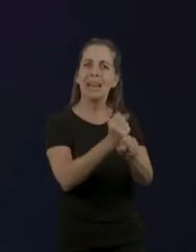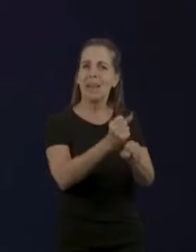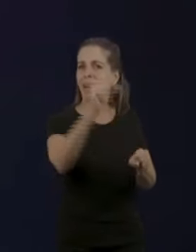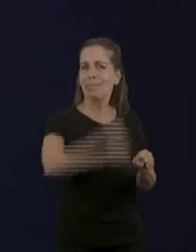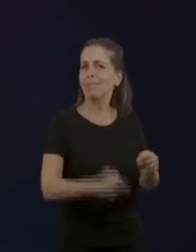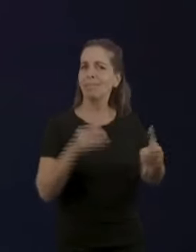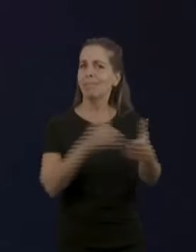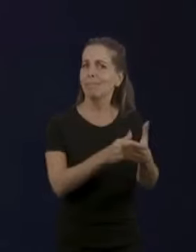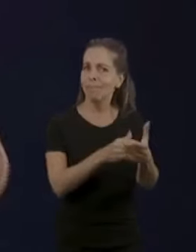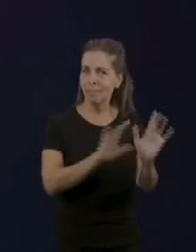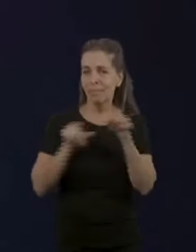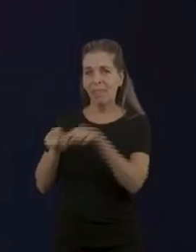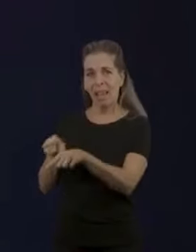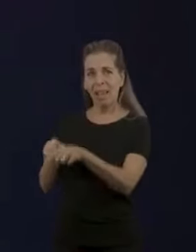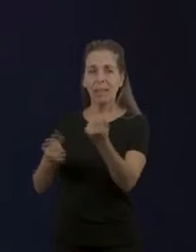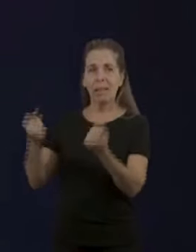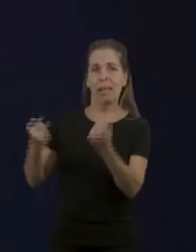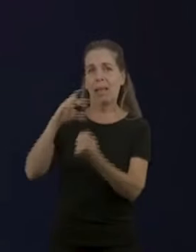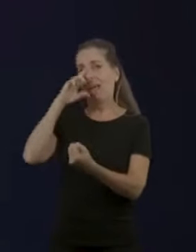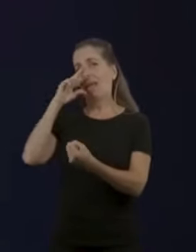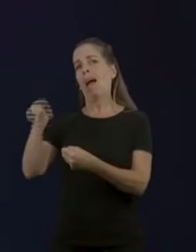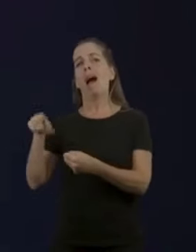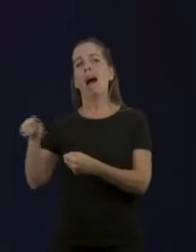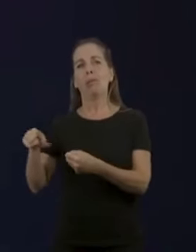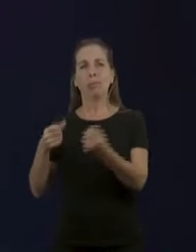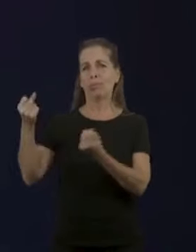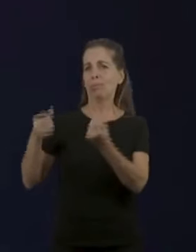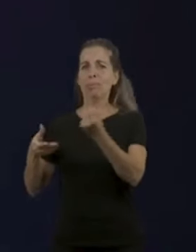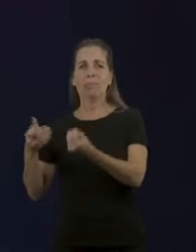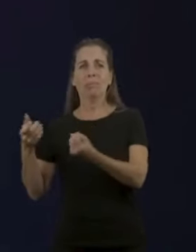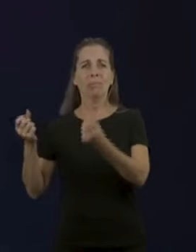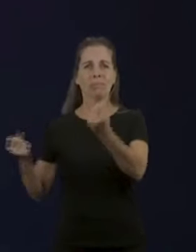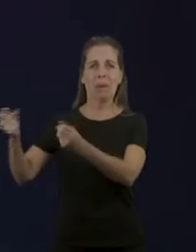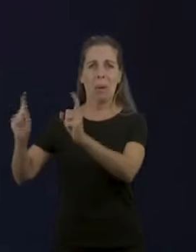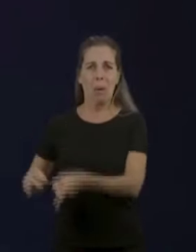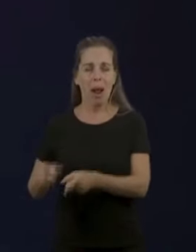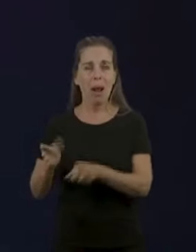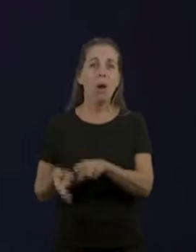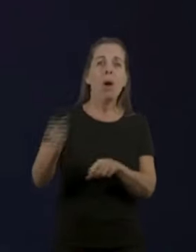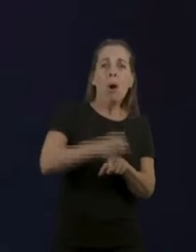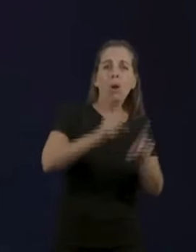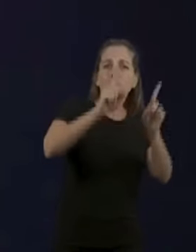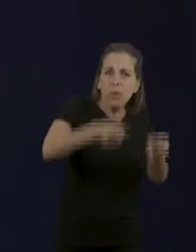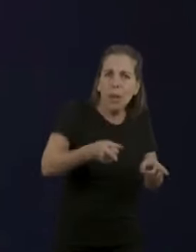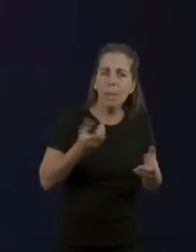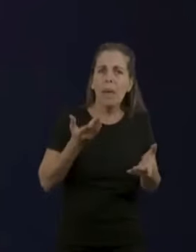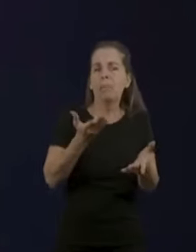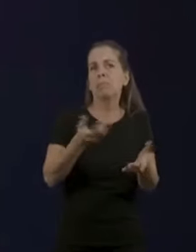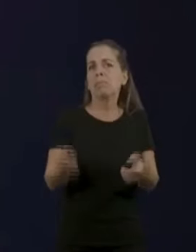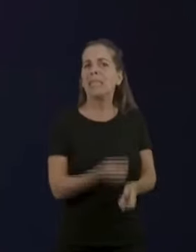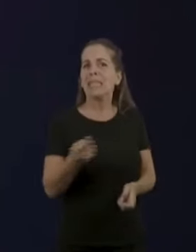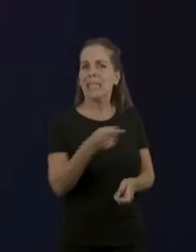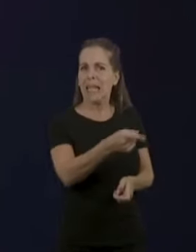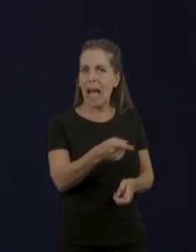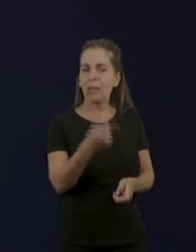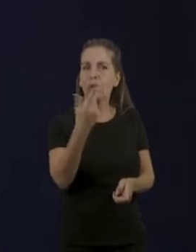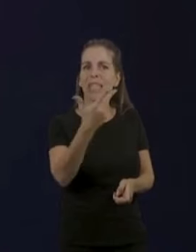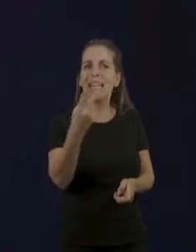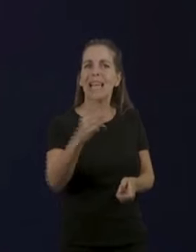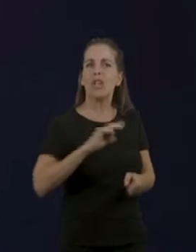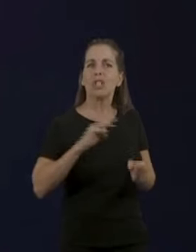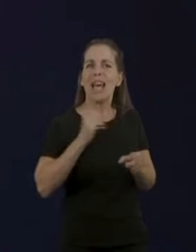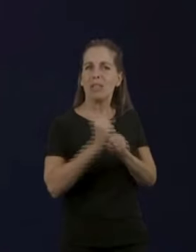mueve en un Audi a5 hay otro que es líder gremial desde el año 92 hace 32 años que trabaja